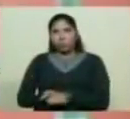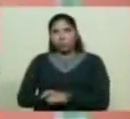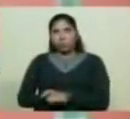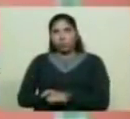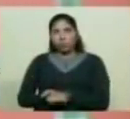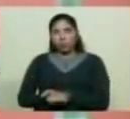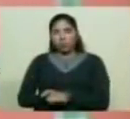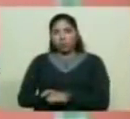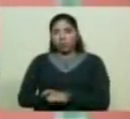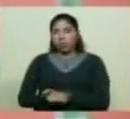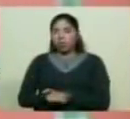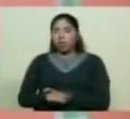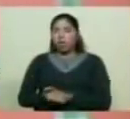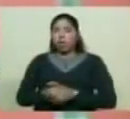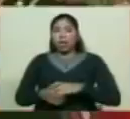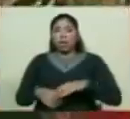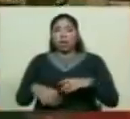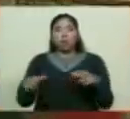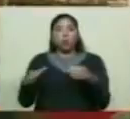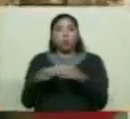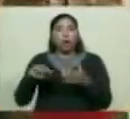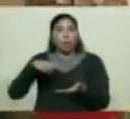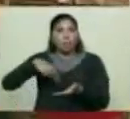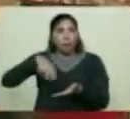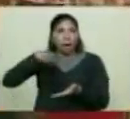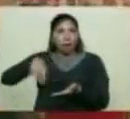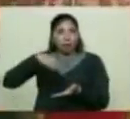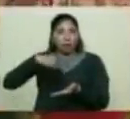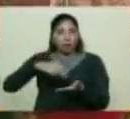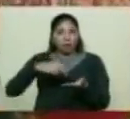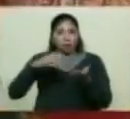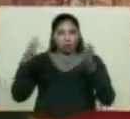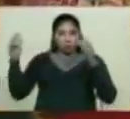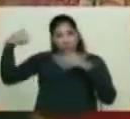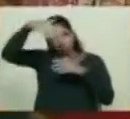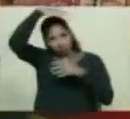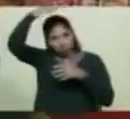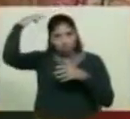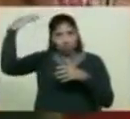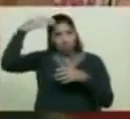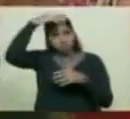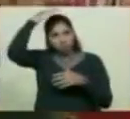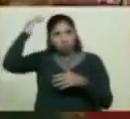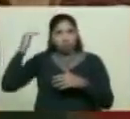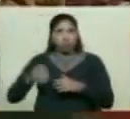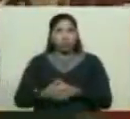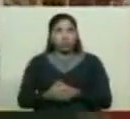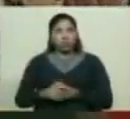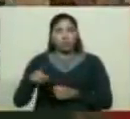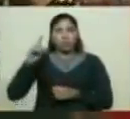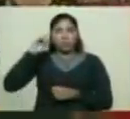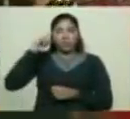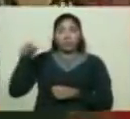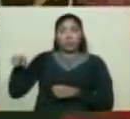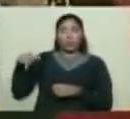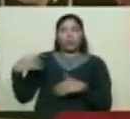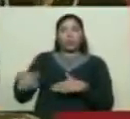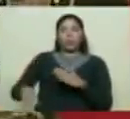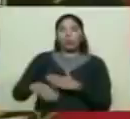el calipso del callao que nos recuerdan bueno que todavía estamos en carnaval